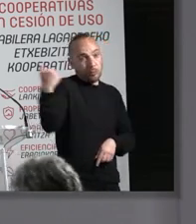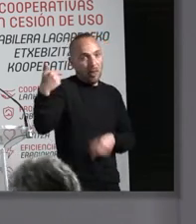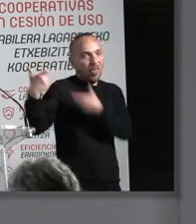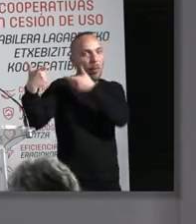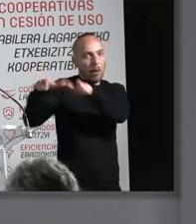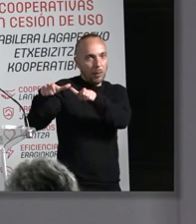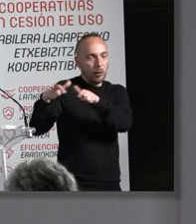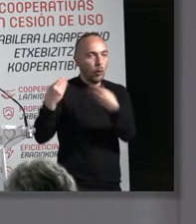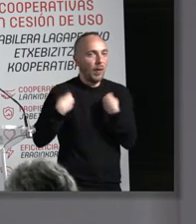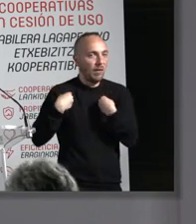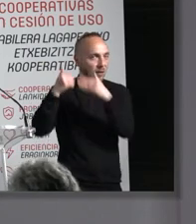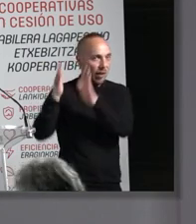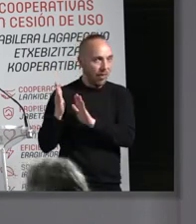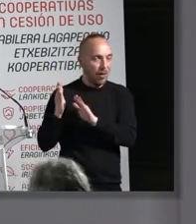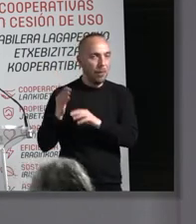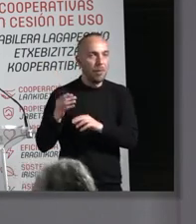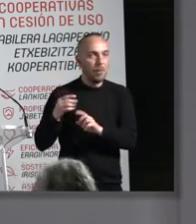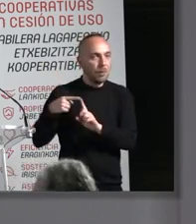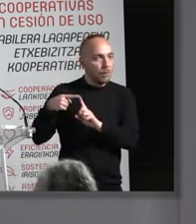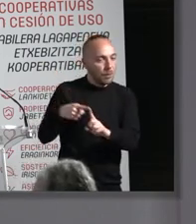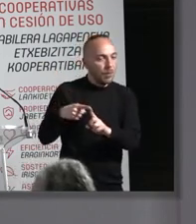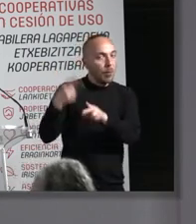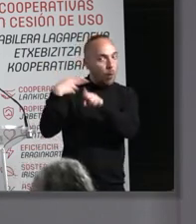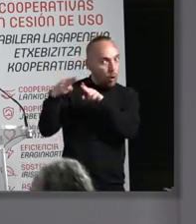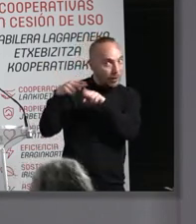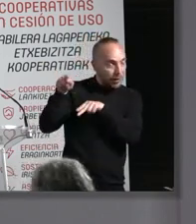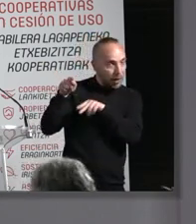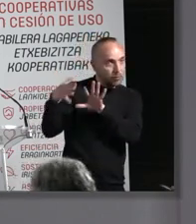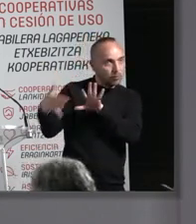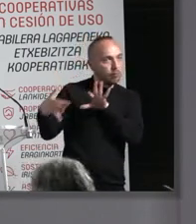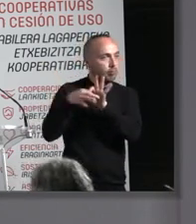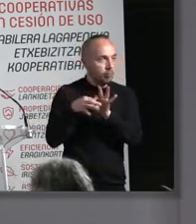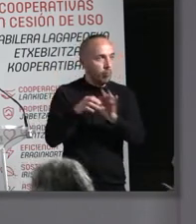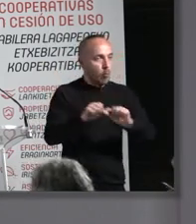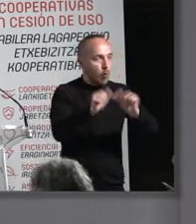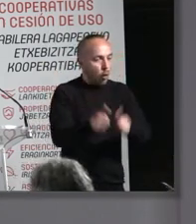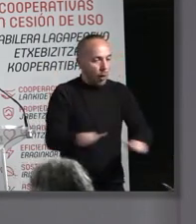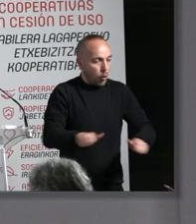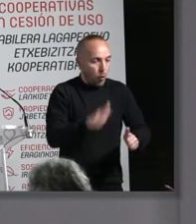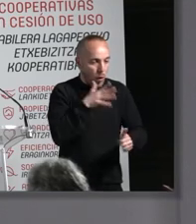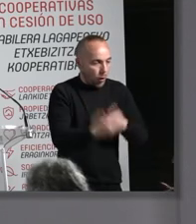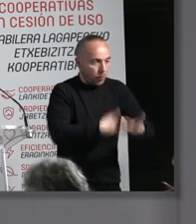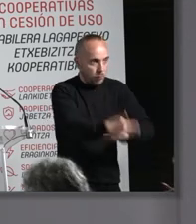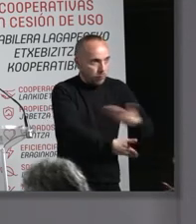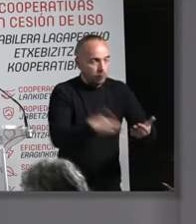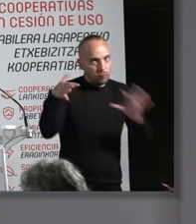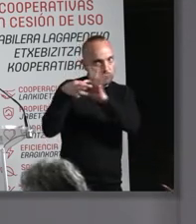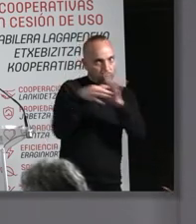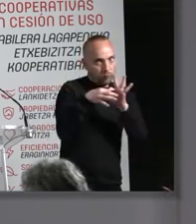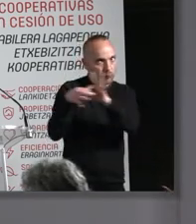Vivienda, ¿no? Para poder hacer que realmente la política esté unida a todo este modelo que estamos planteando, ¿no?